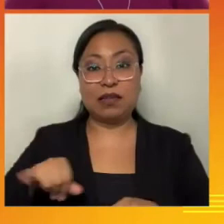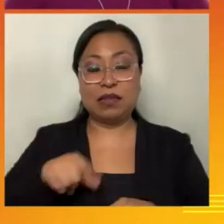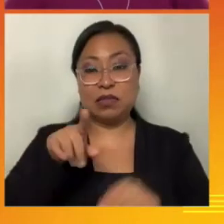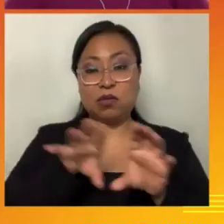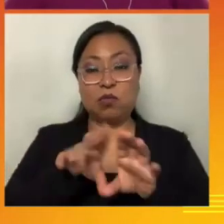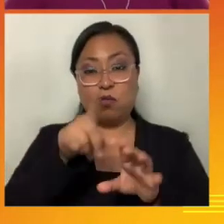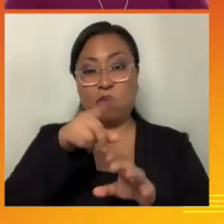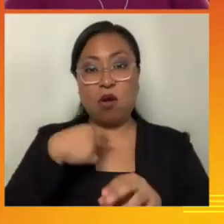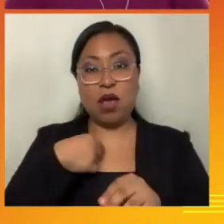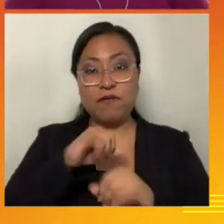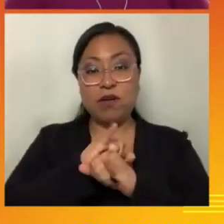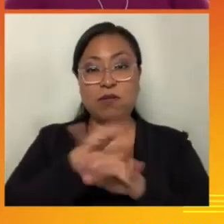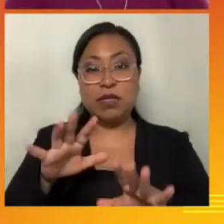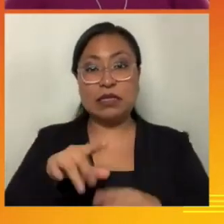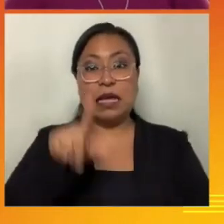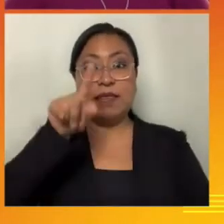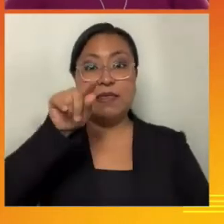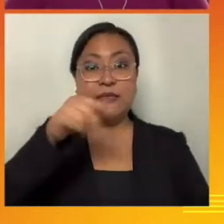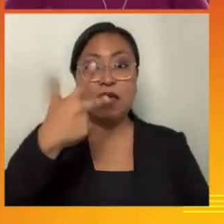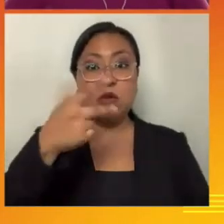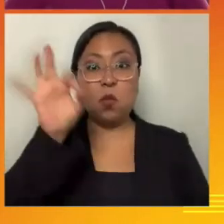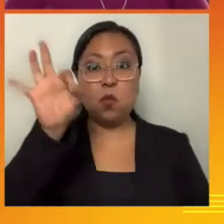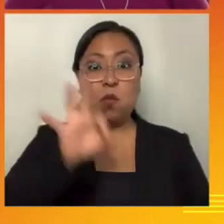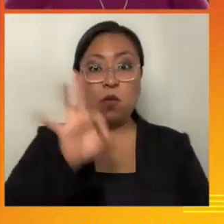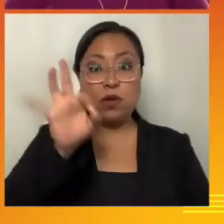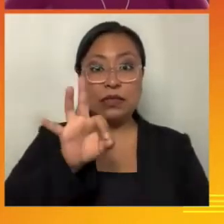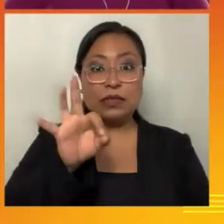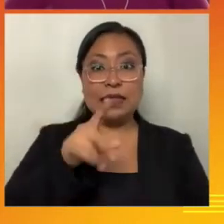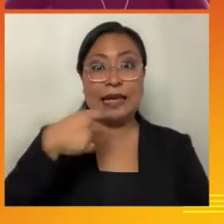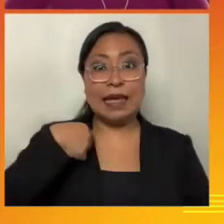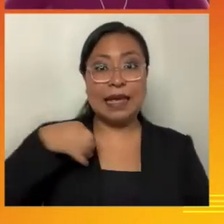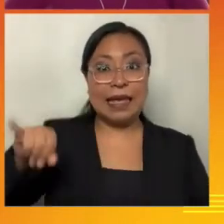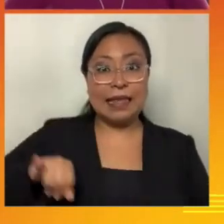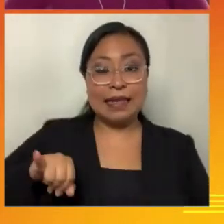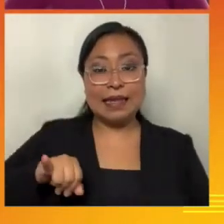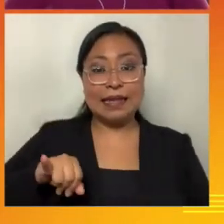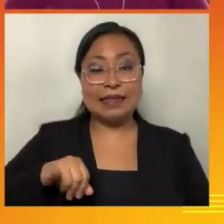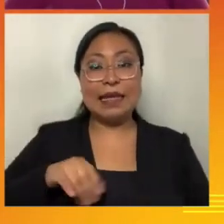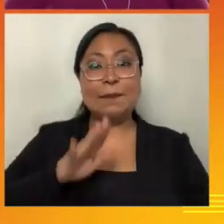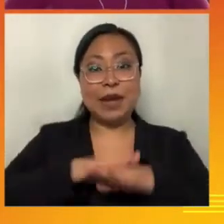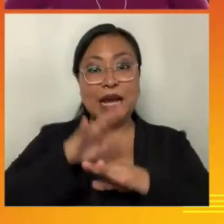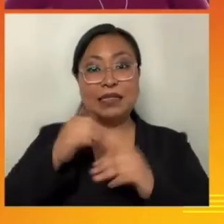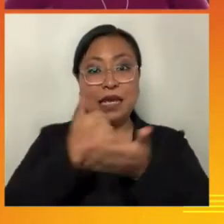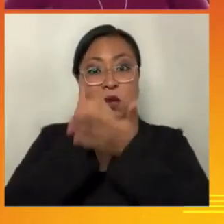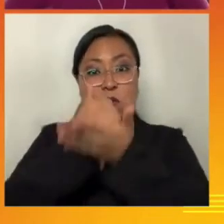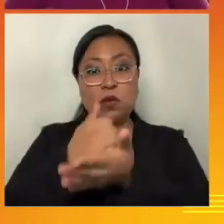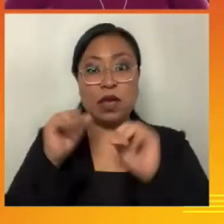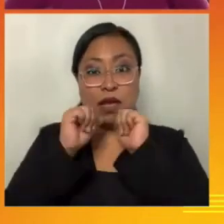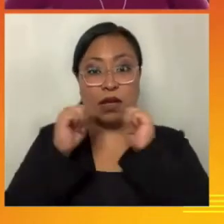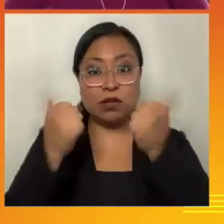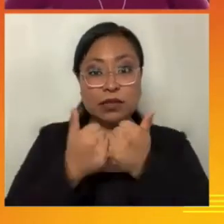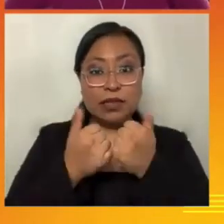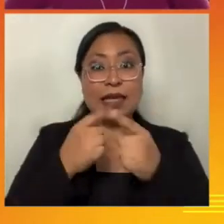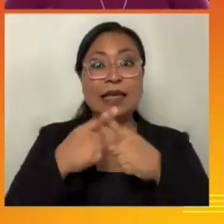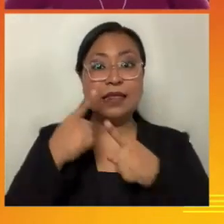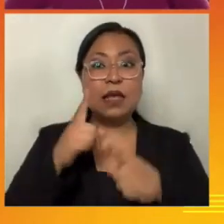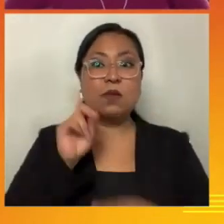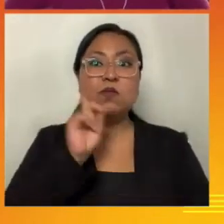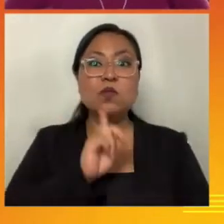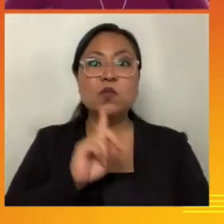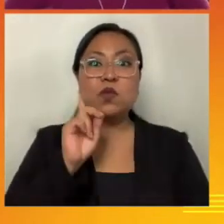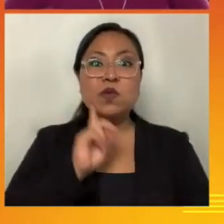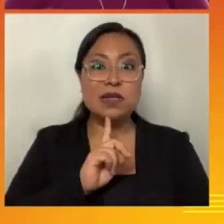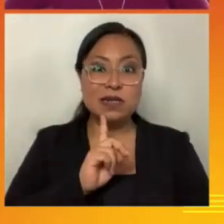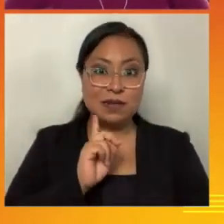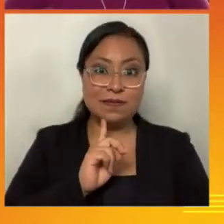el 78% de las personas que se interesan en causas de organizaciones de la sociedad civil son mujeres, lo cual